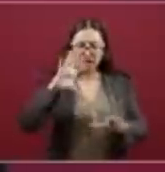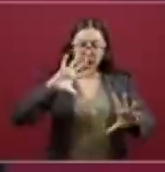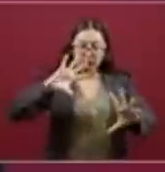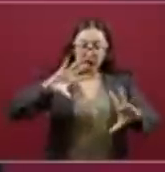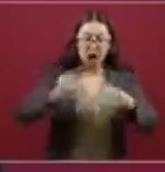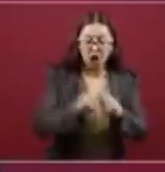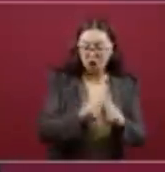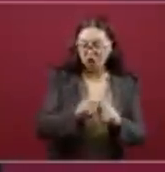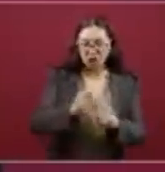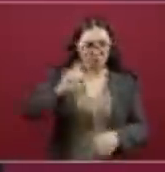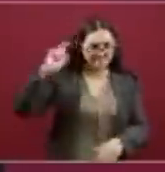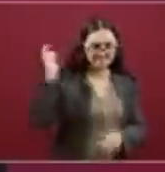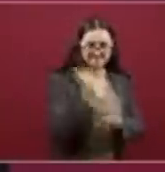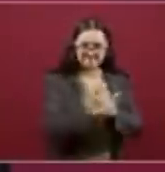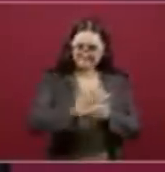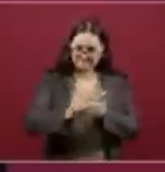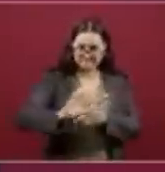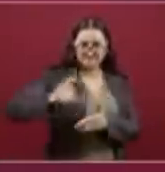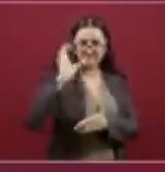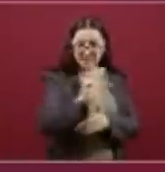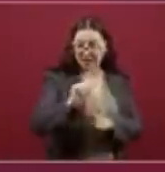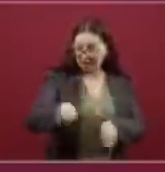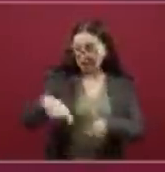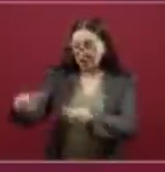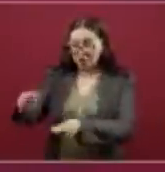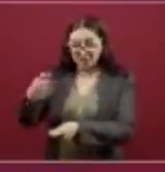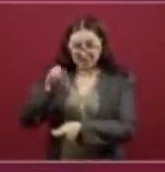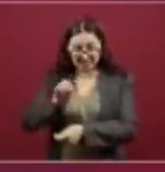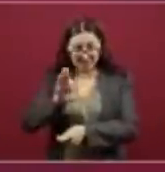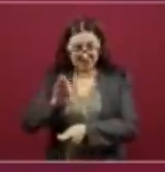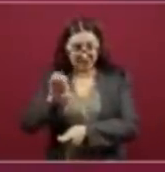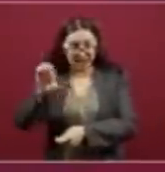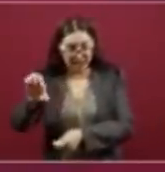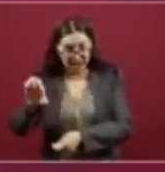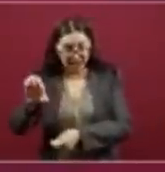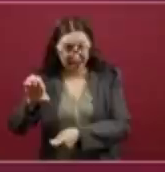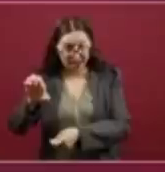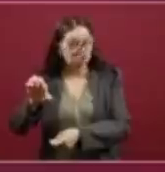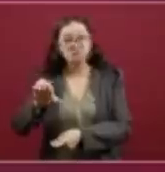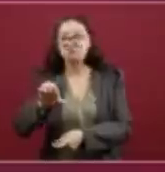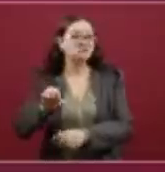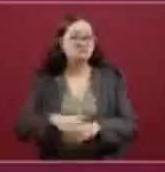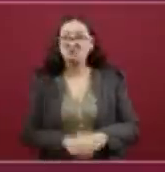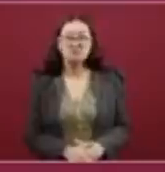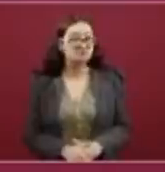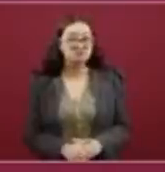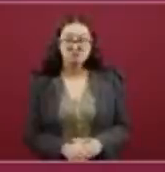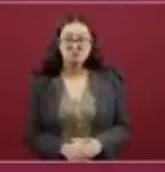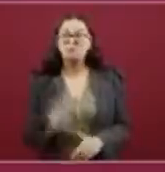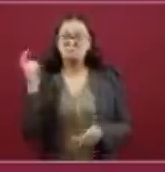o no es propiedad pública, aunque se paga